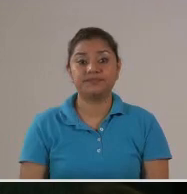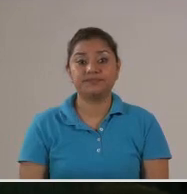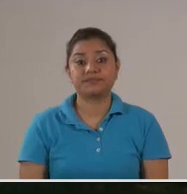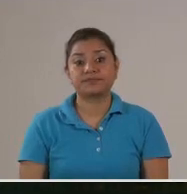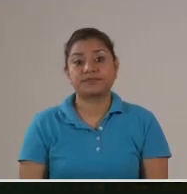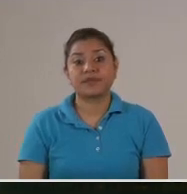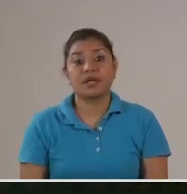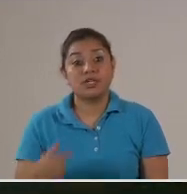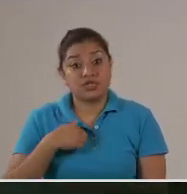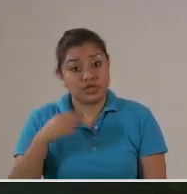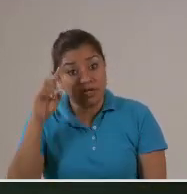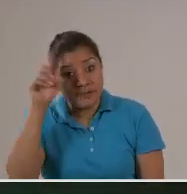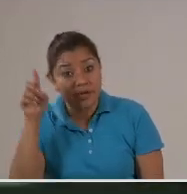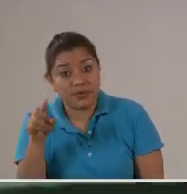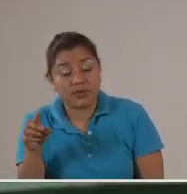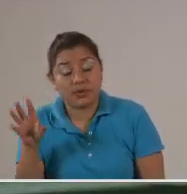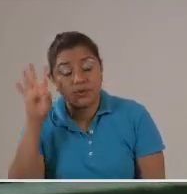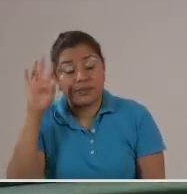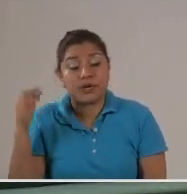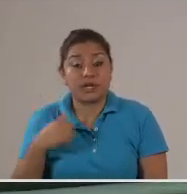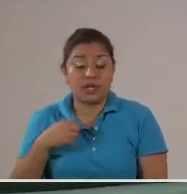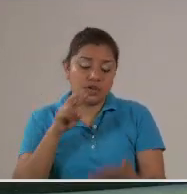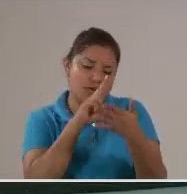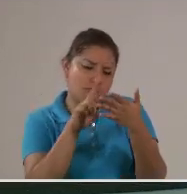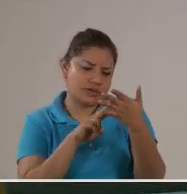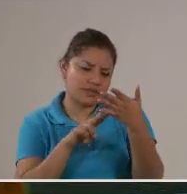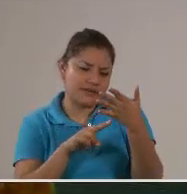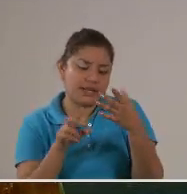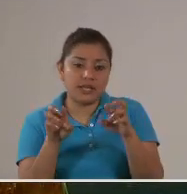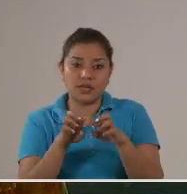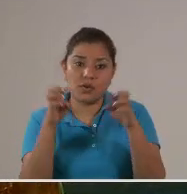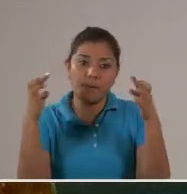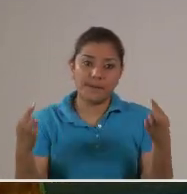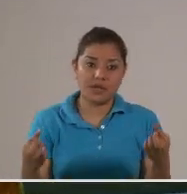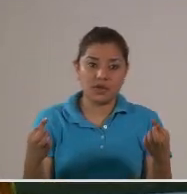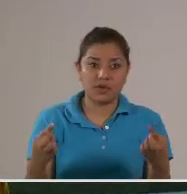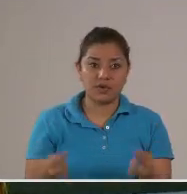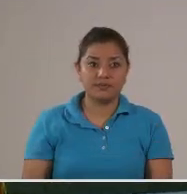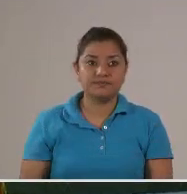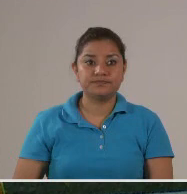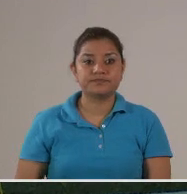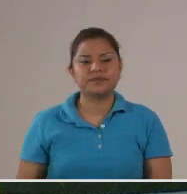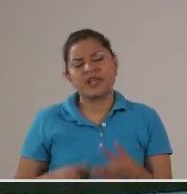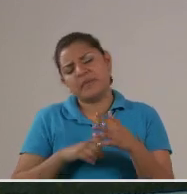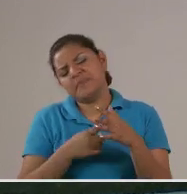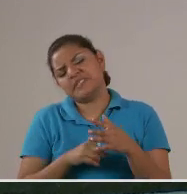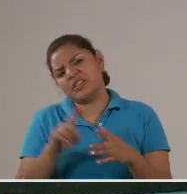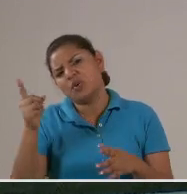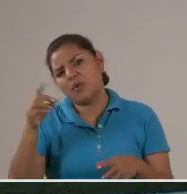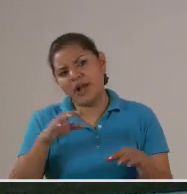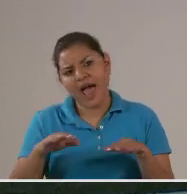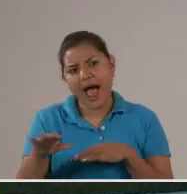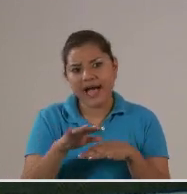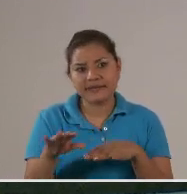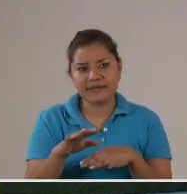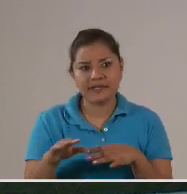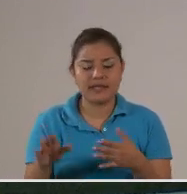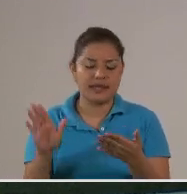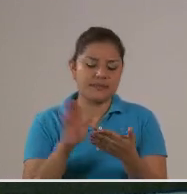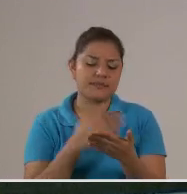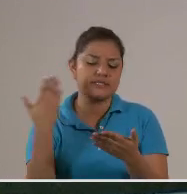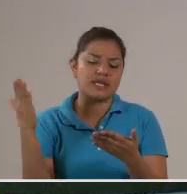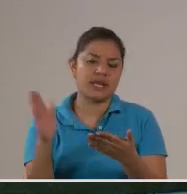es que yo le pregunto porque un día estaba leyendo un periódico estábamos íbamos a empezar una actividad Y yo empecé a